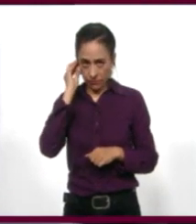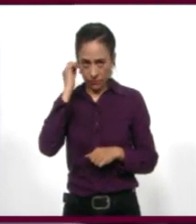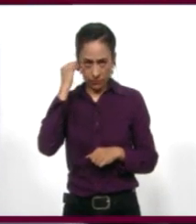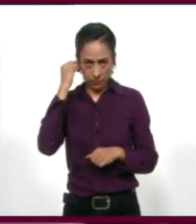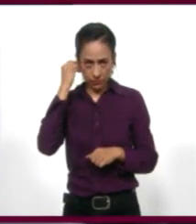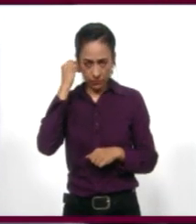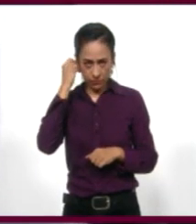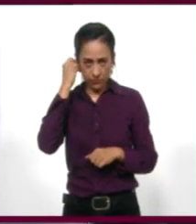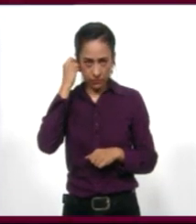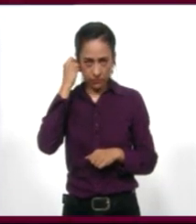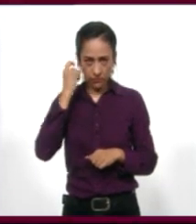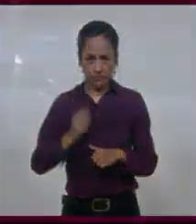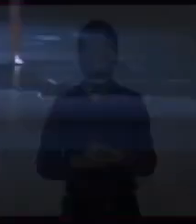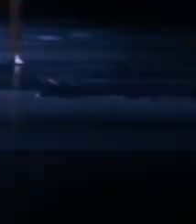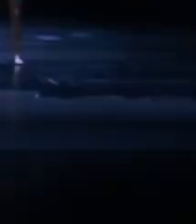Es el agua.